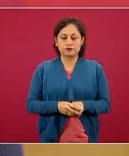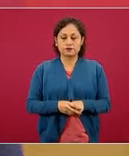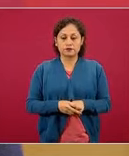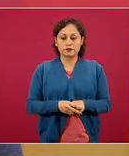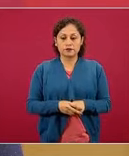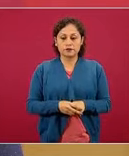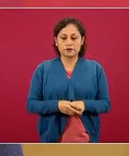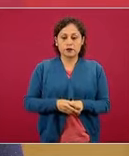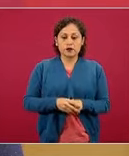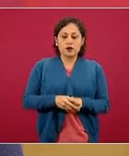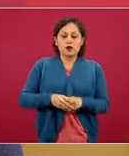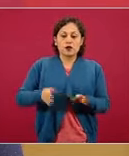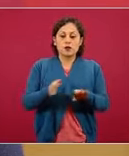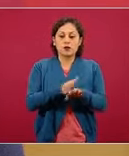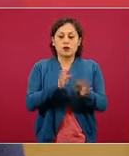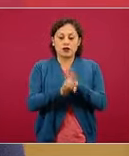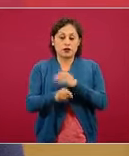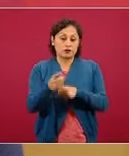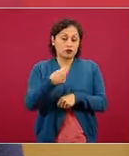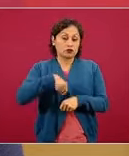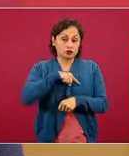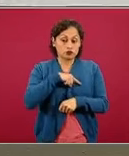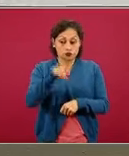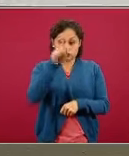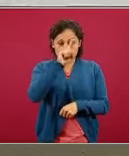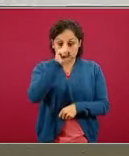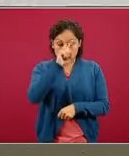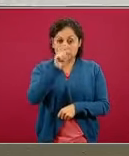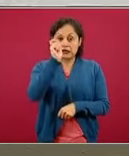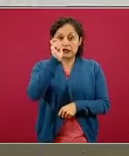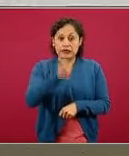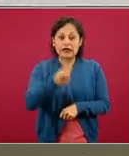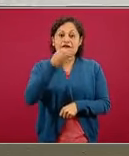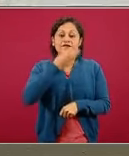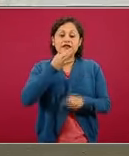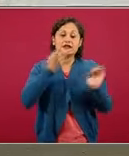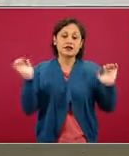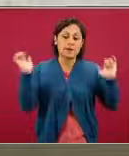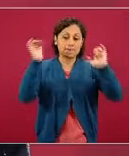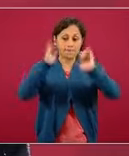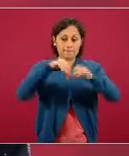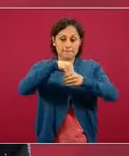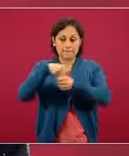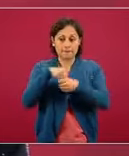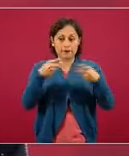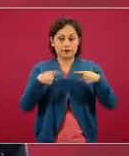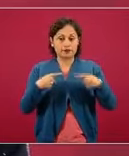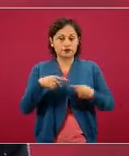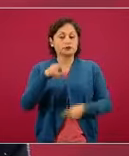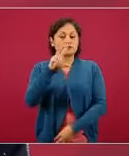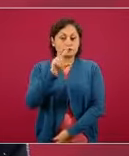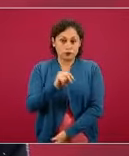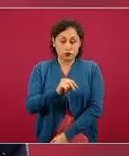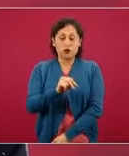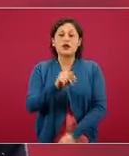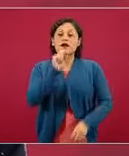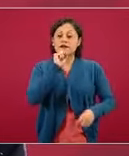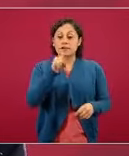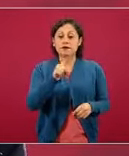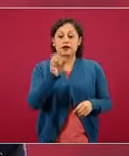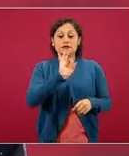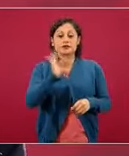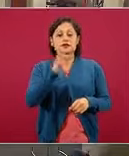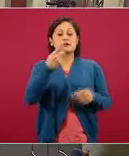las recomendaciones son: no realicen eventos masivos, no realicen eventos en donde se congreguen